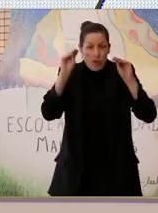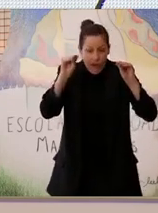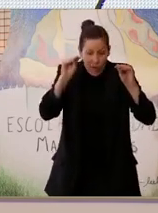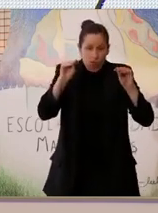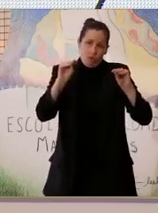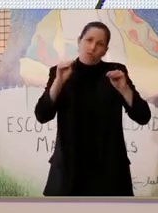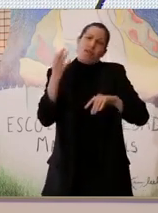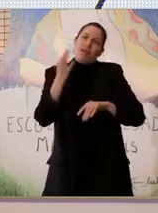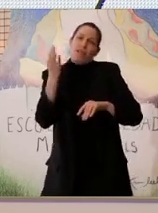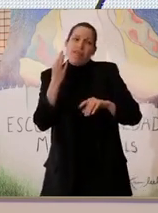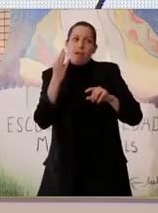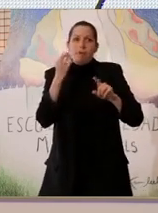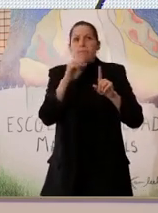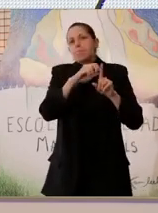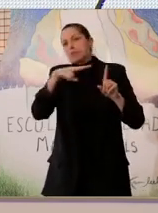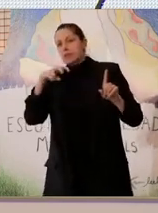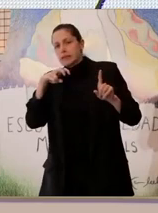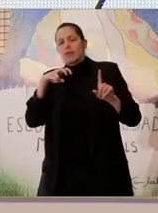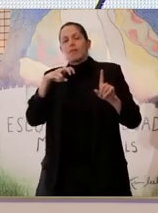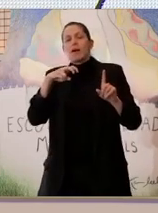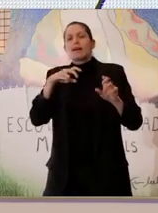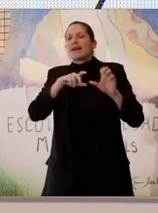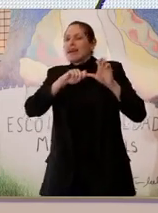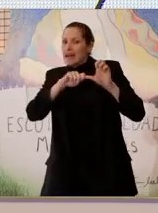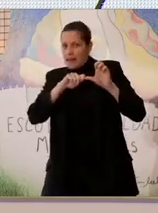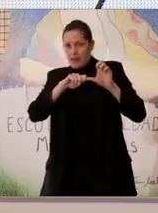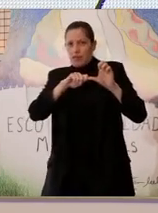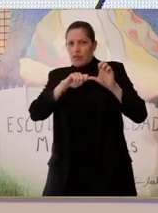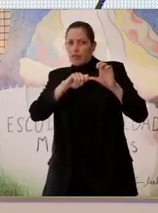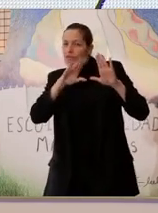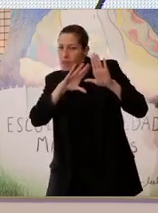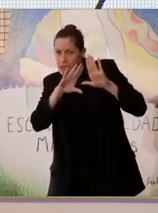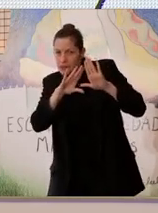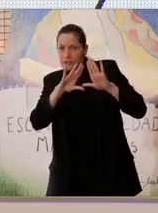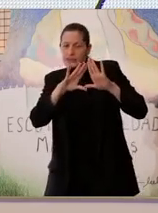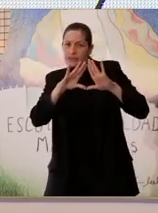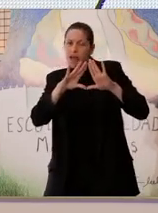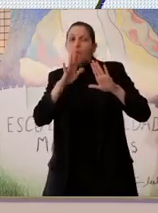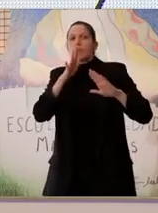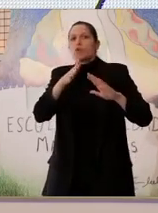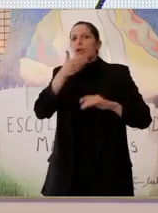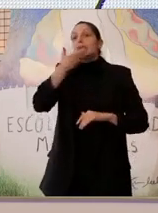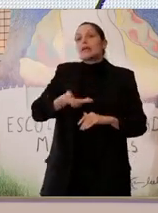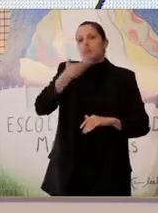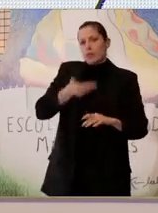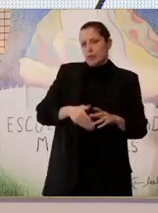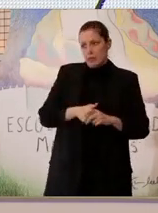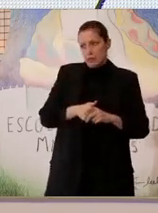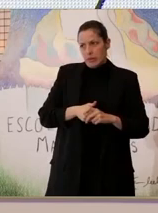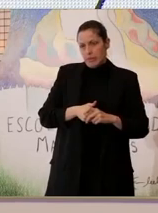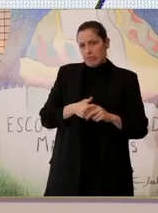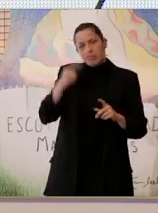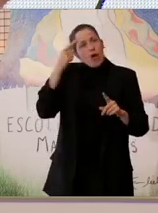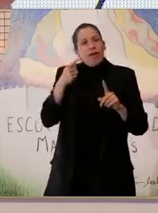carrera, porque esa mirada feminista, esa perspectiva feminista es absolutamente importante para mantenerlo conseguido y para